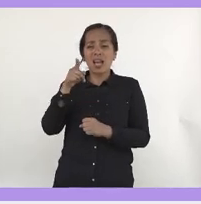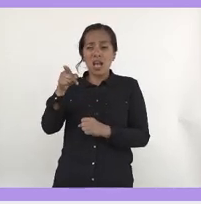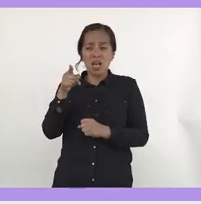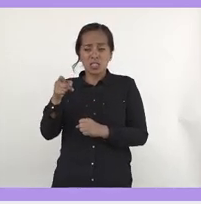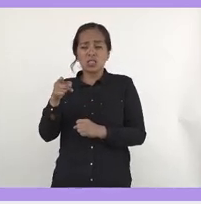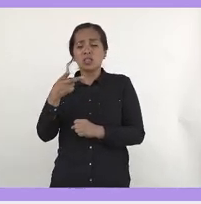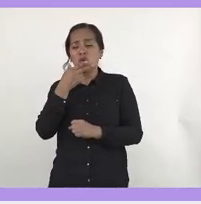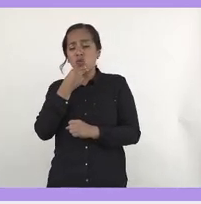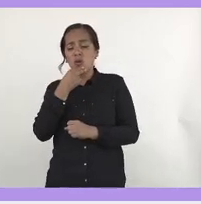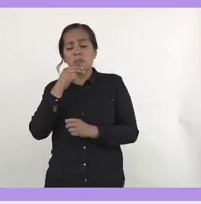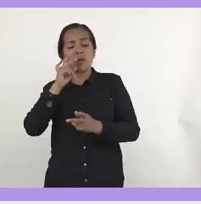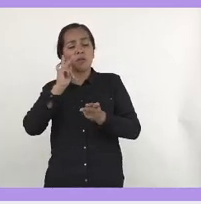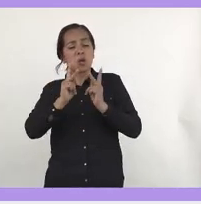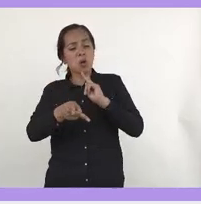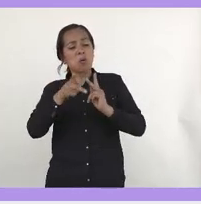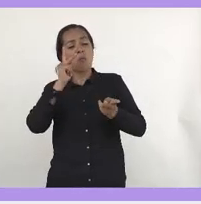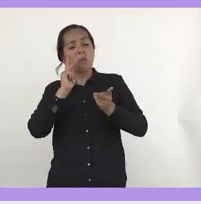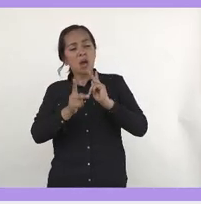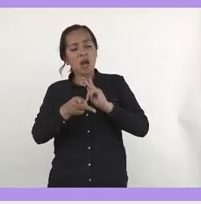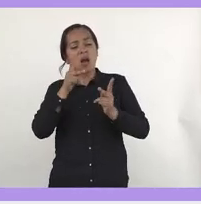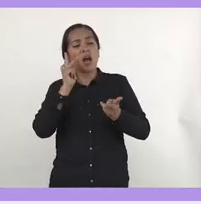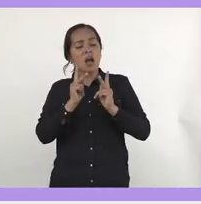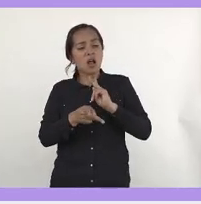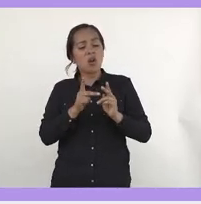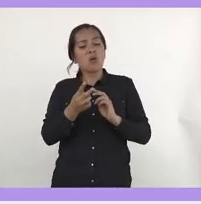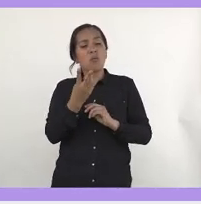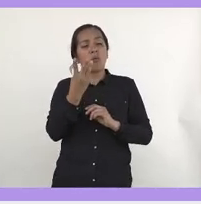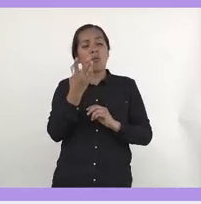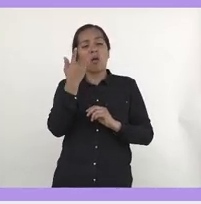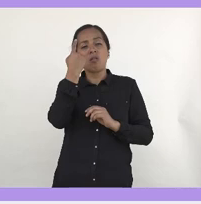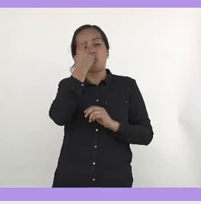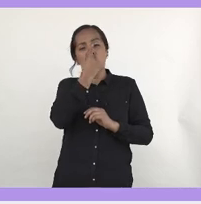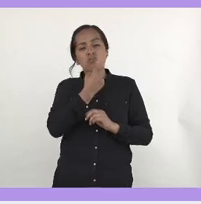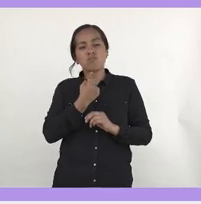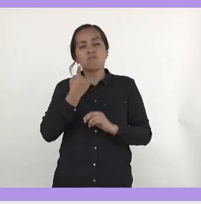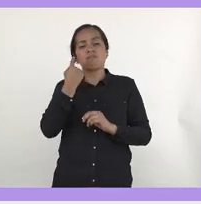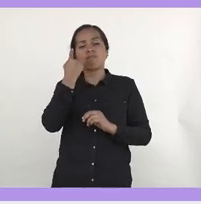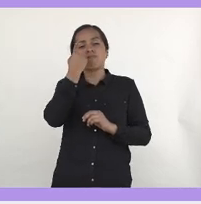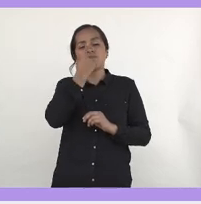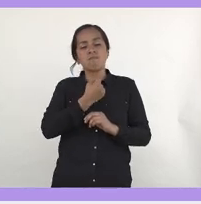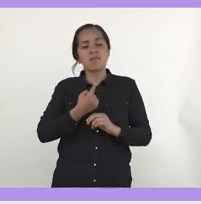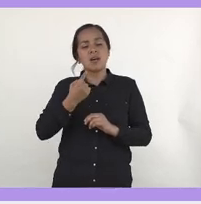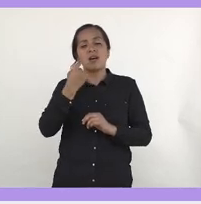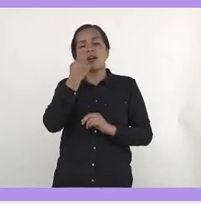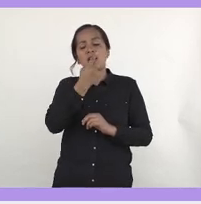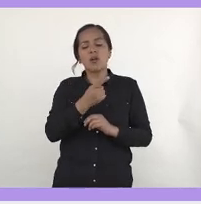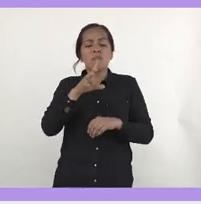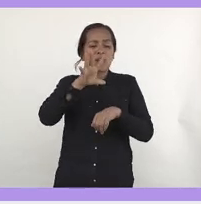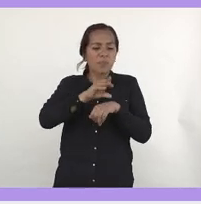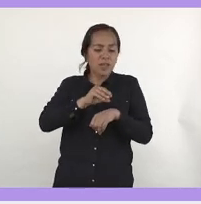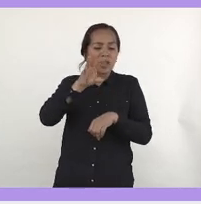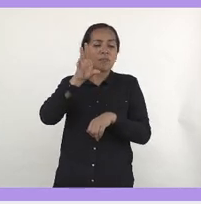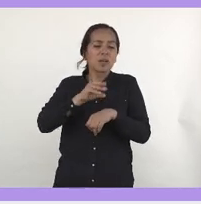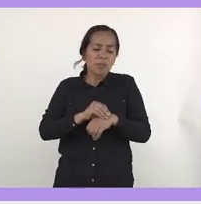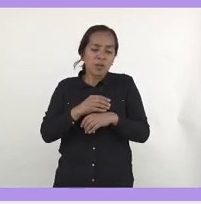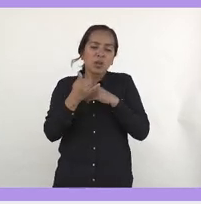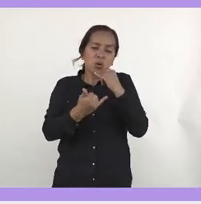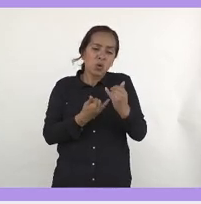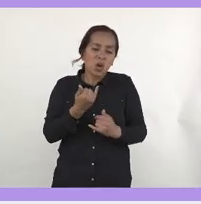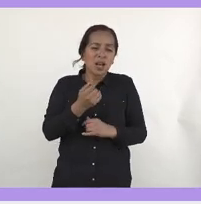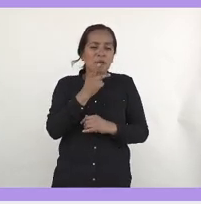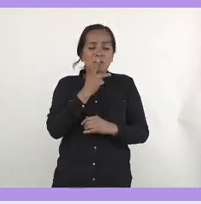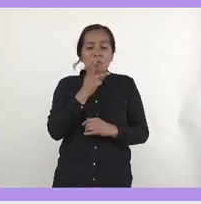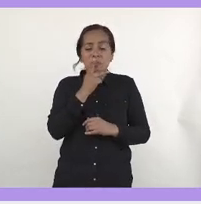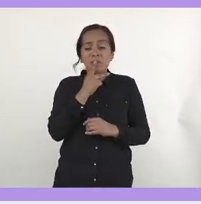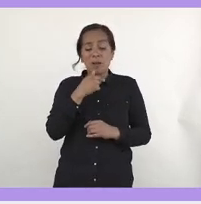por cuatro horas cada 20 minutos que nos dejara jugar mi hermana era portera la